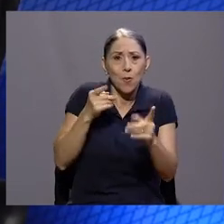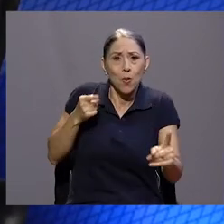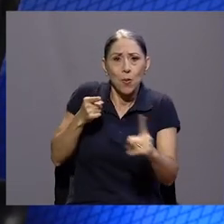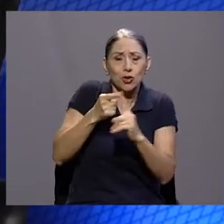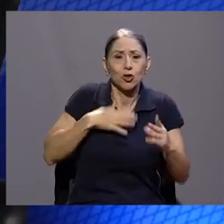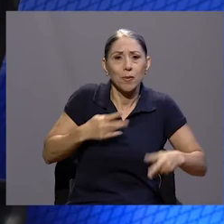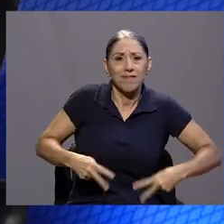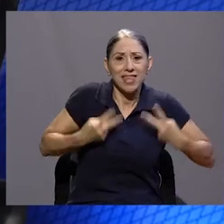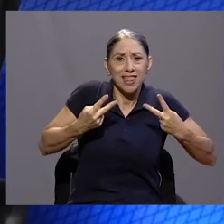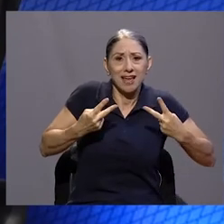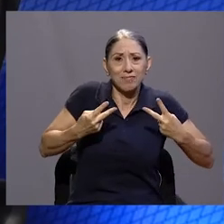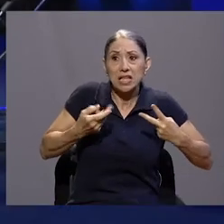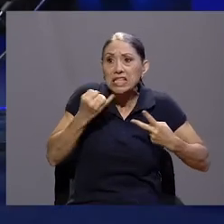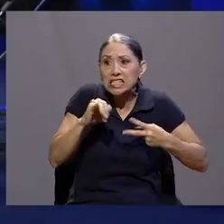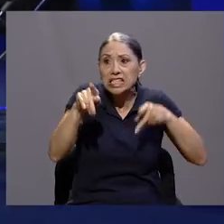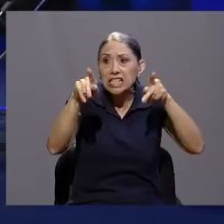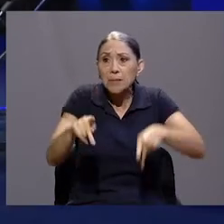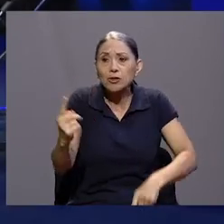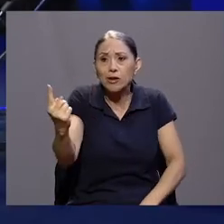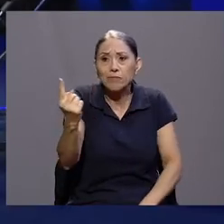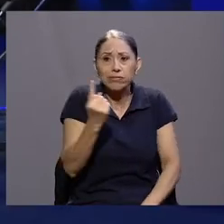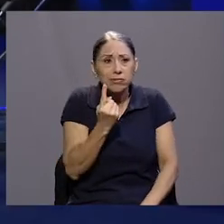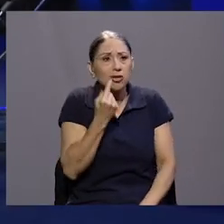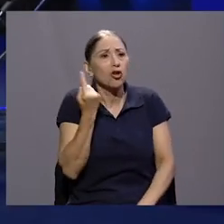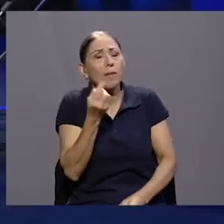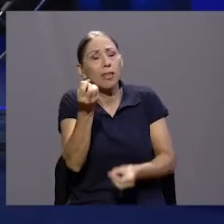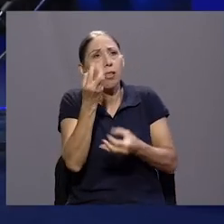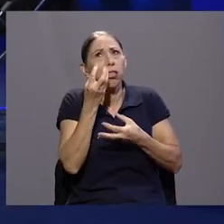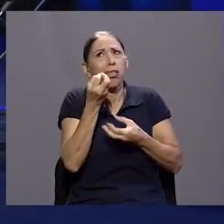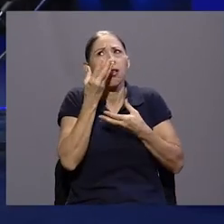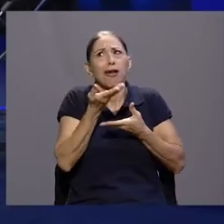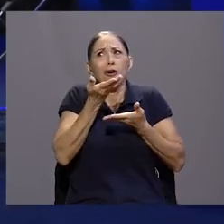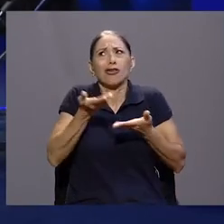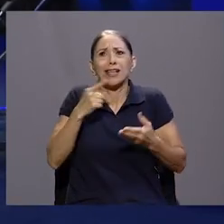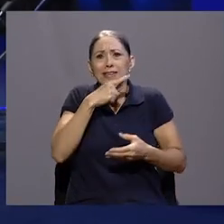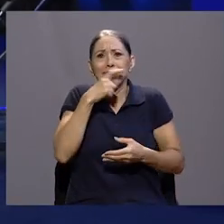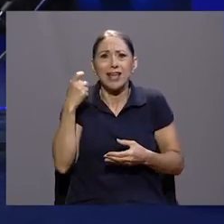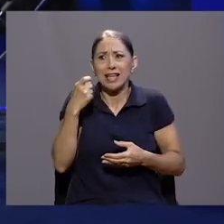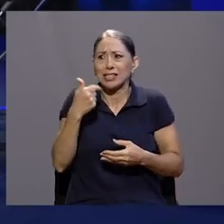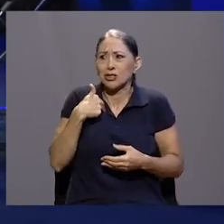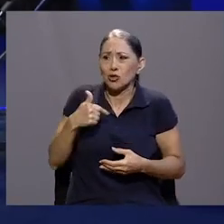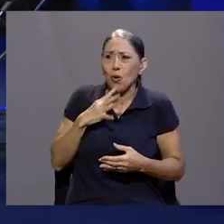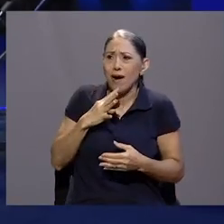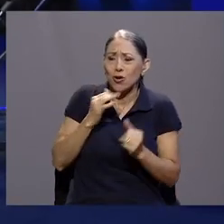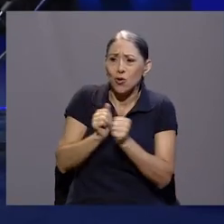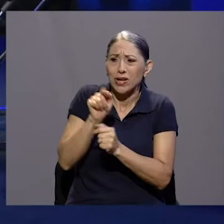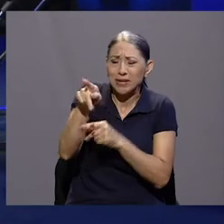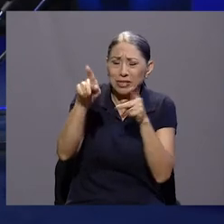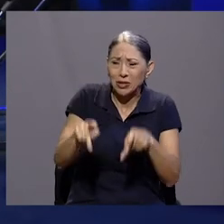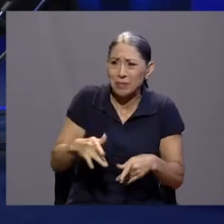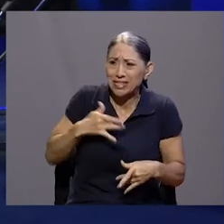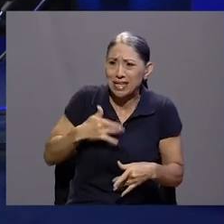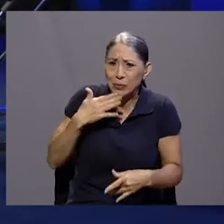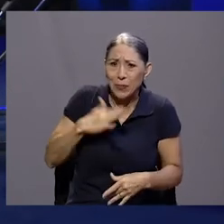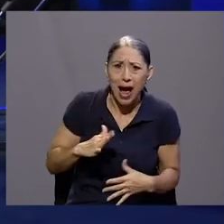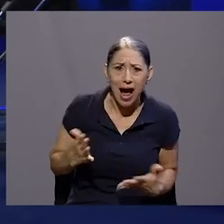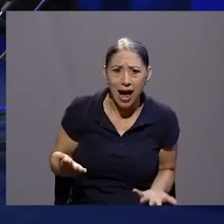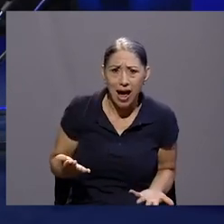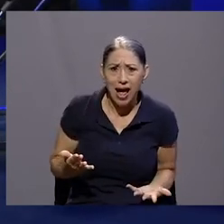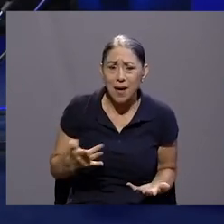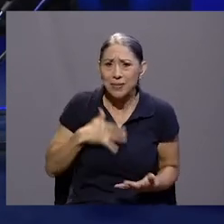decirme calamidades y catástrofes cada vez que yo hablo con esa persona me siento más ansioso cada vez que yo hablo con esa persona más bien me siento peor